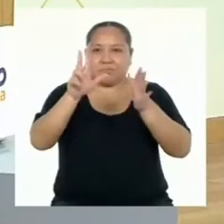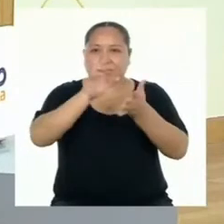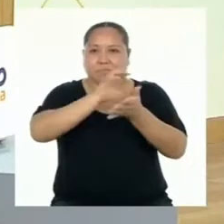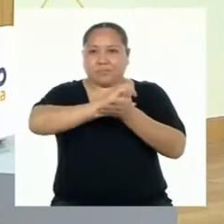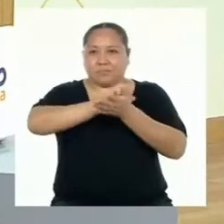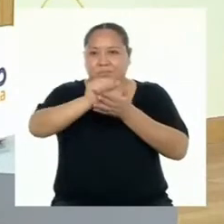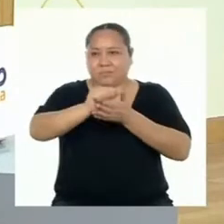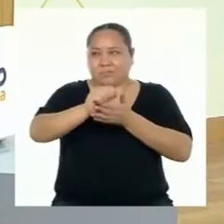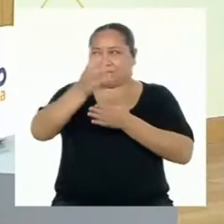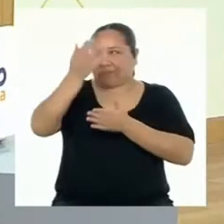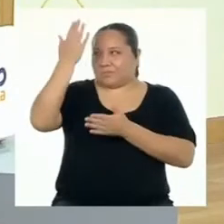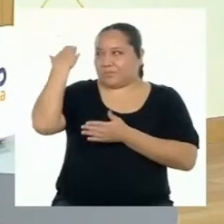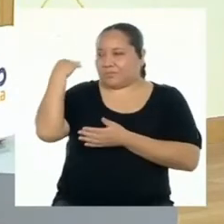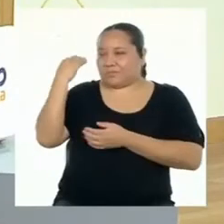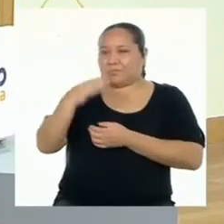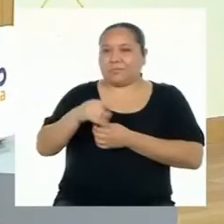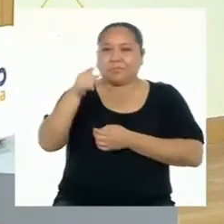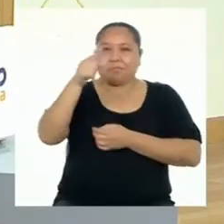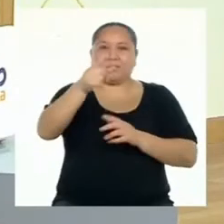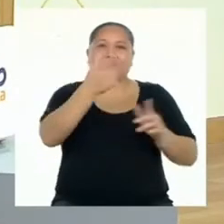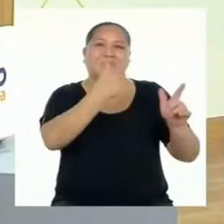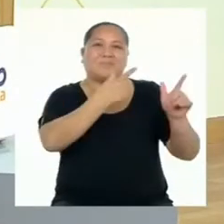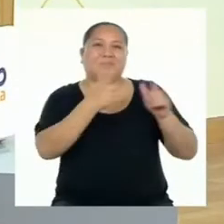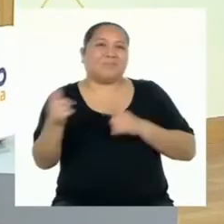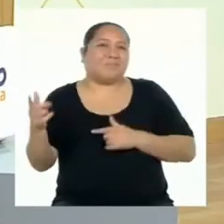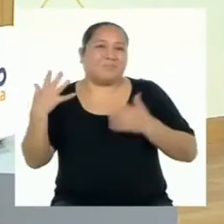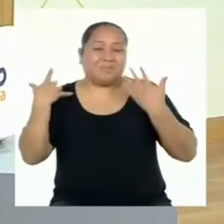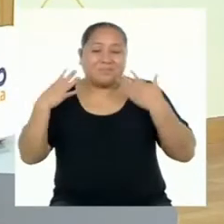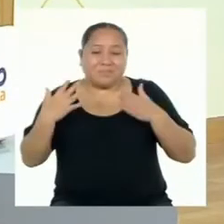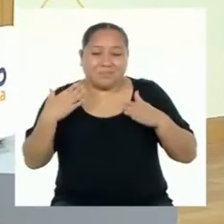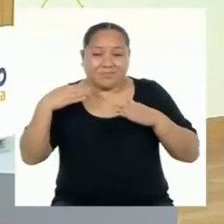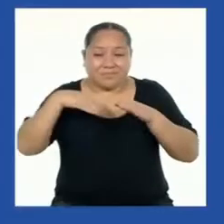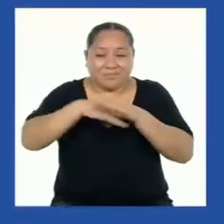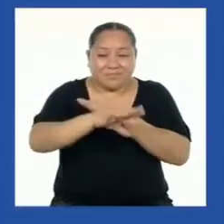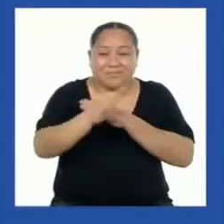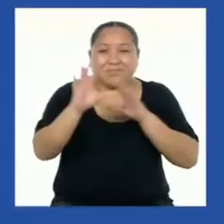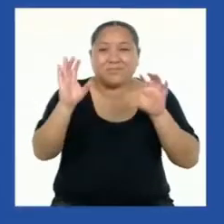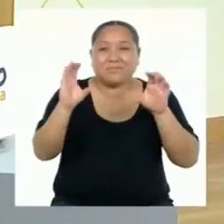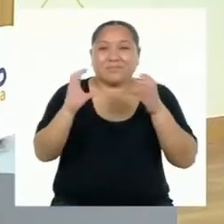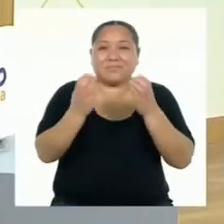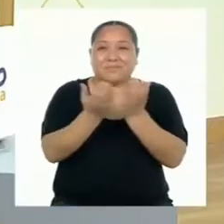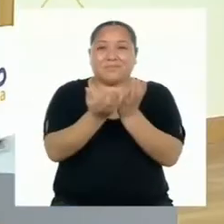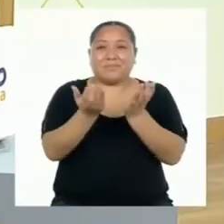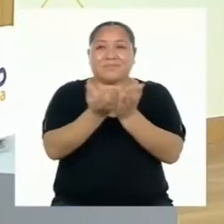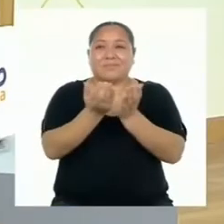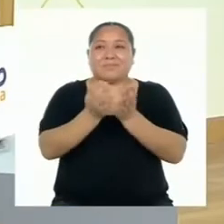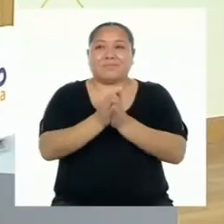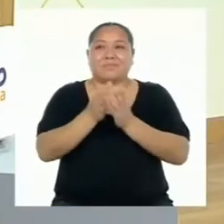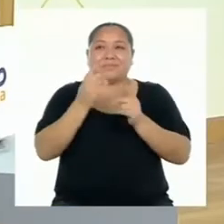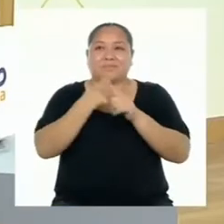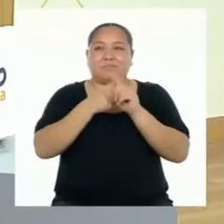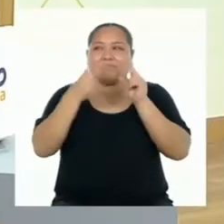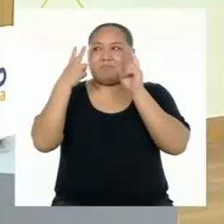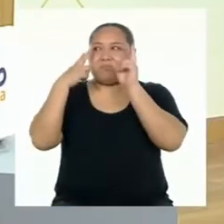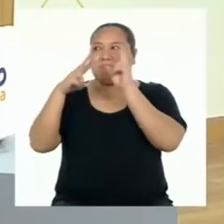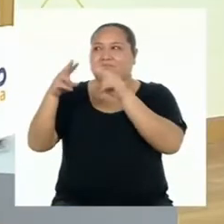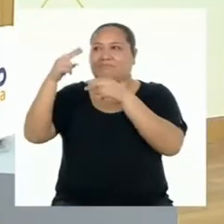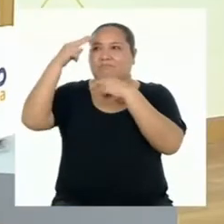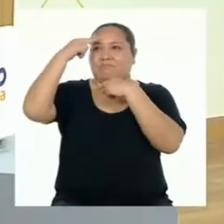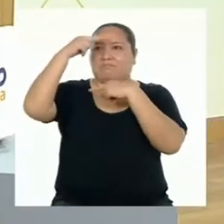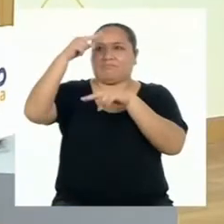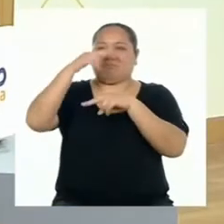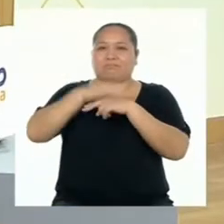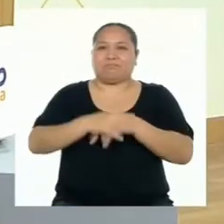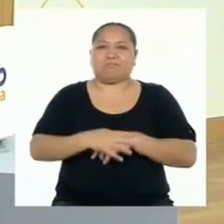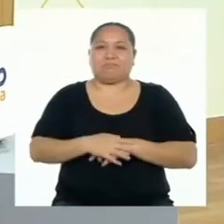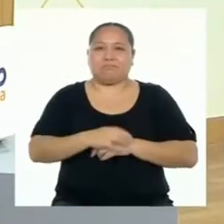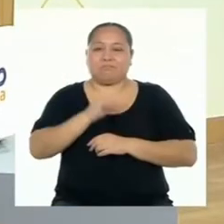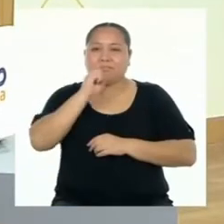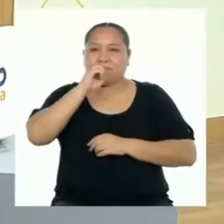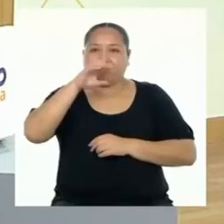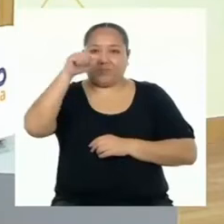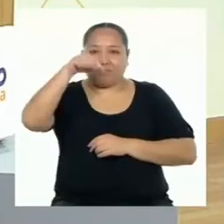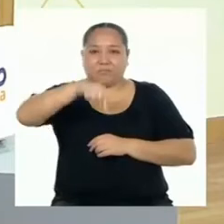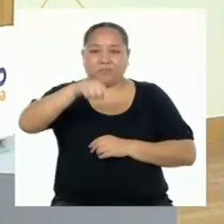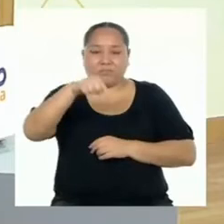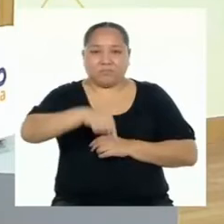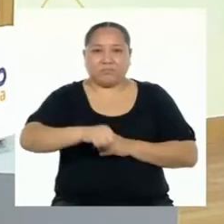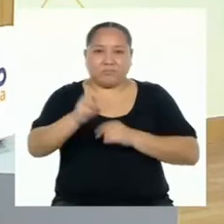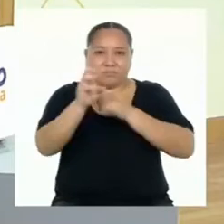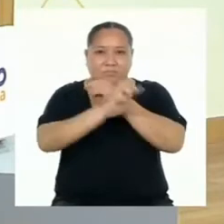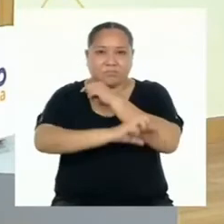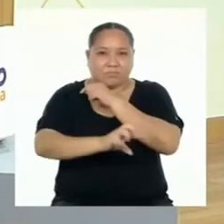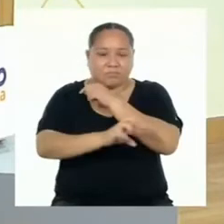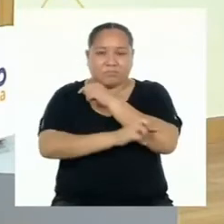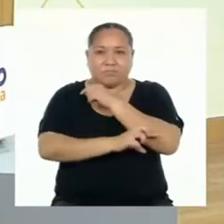meses, estabas lista o listo para empezar tus clases en el colegio. Pero viste las noticias que se declaraba en nuestro país un